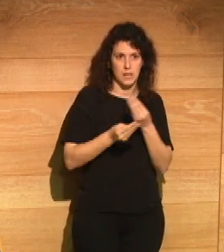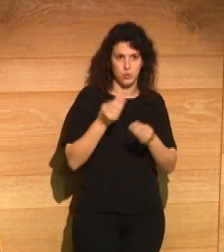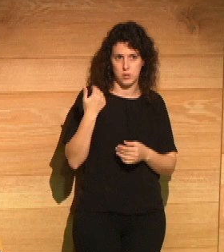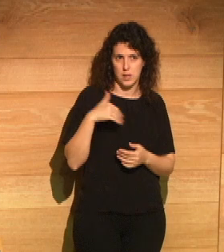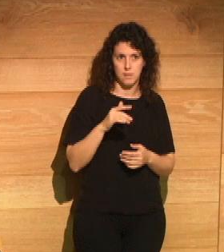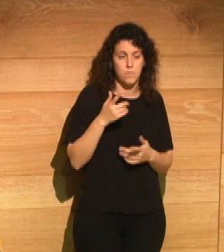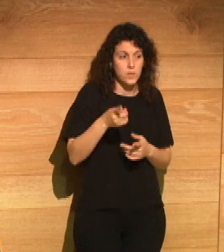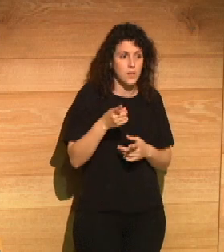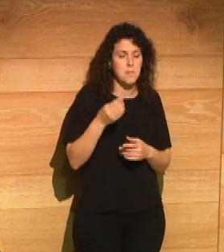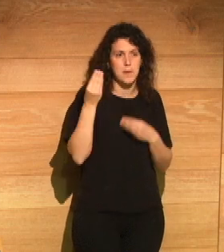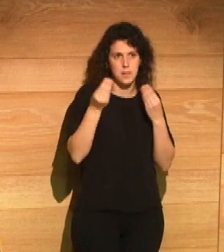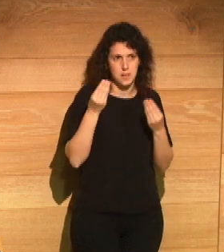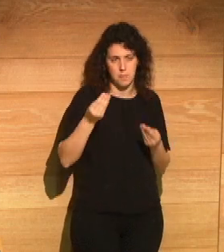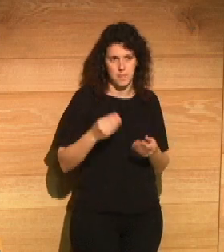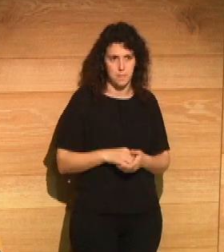era.